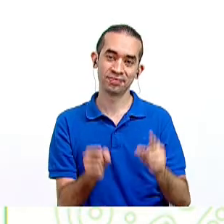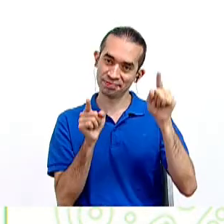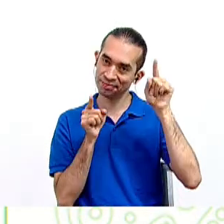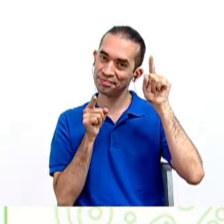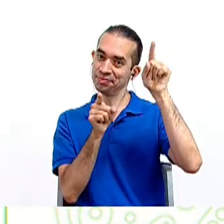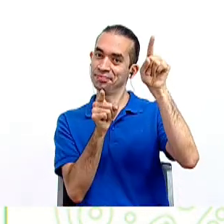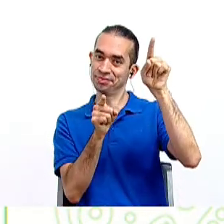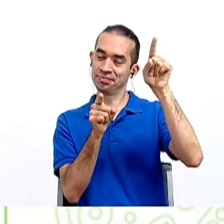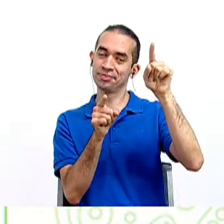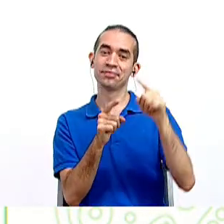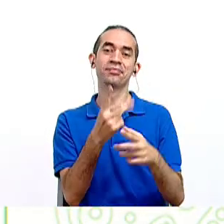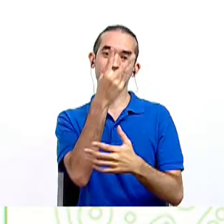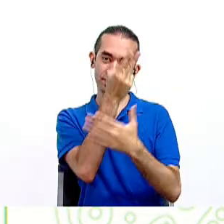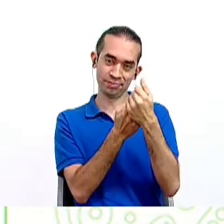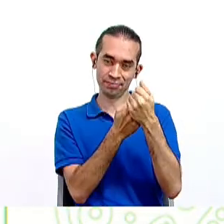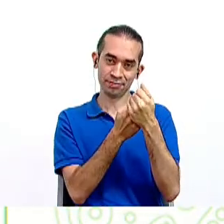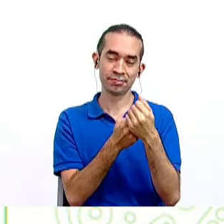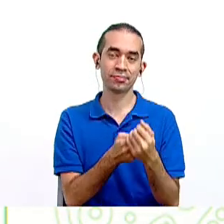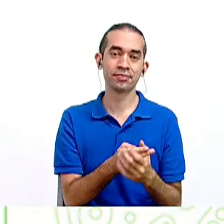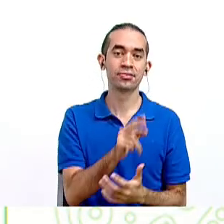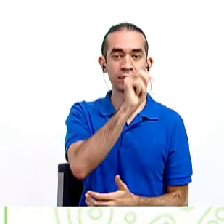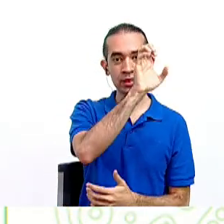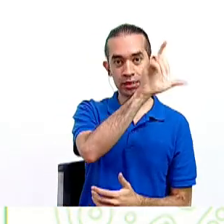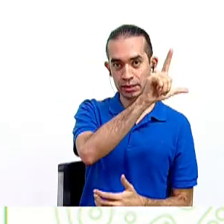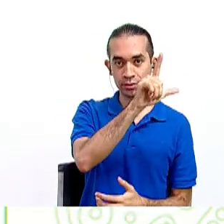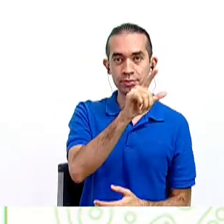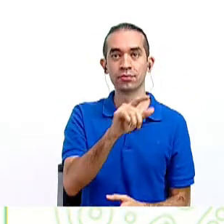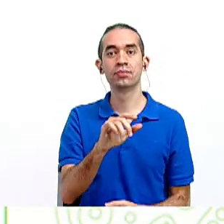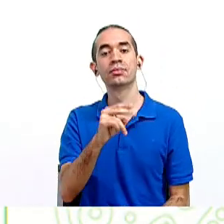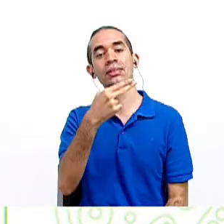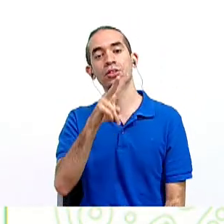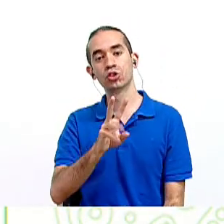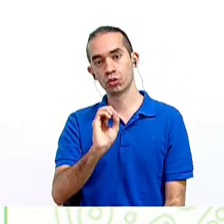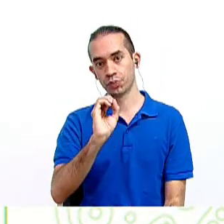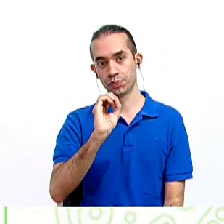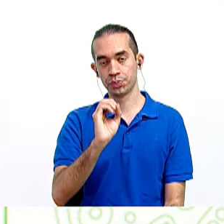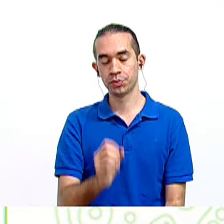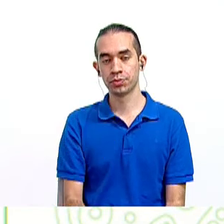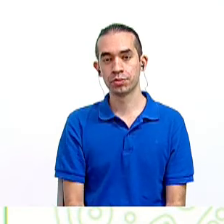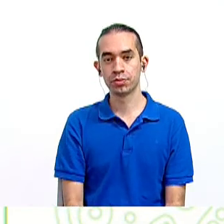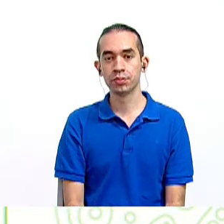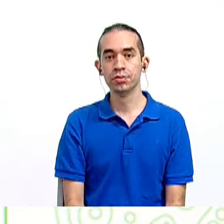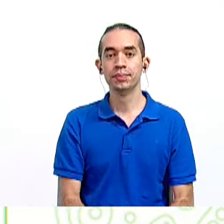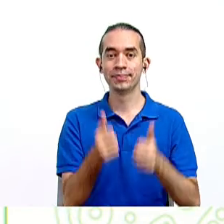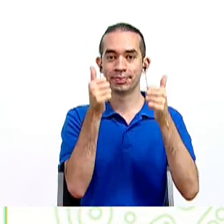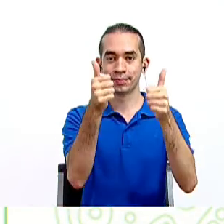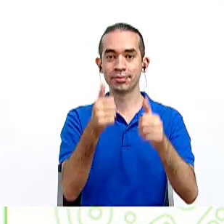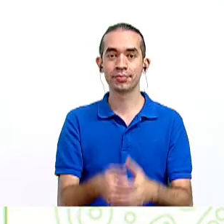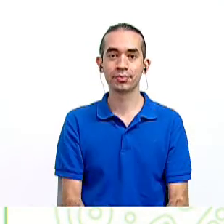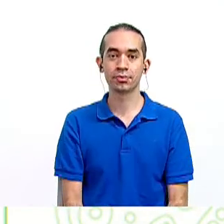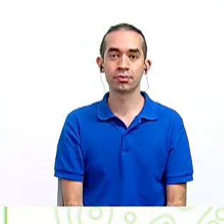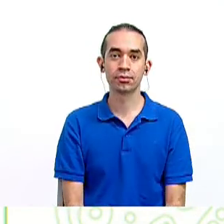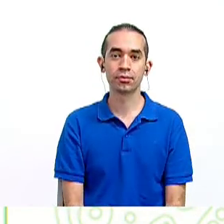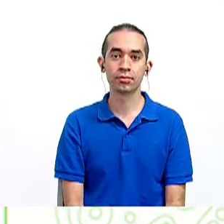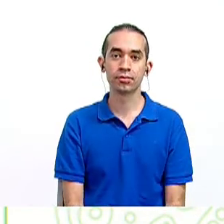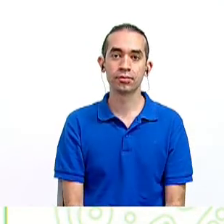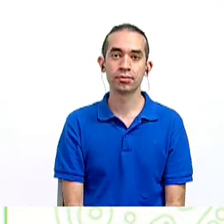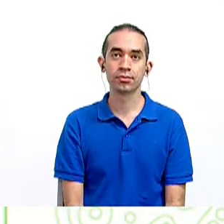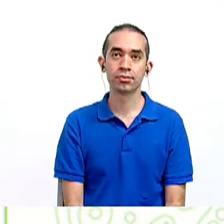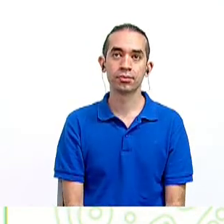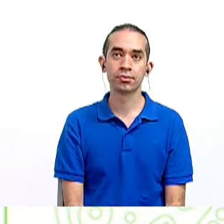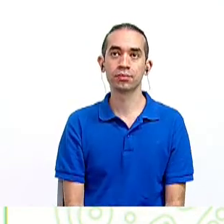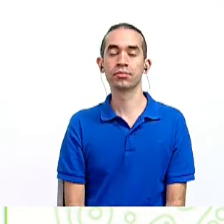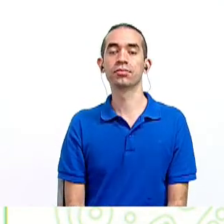Estas dos son las binarias, el cloruro de sodio, NaCl, y el agua, H2O. Muy bien. Vamos a